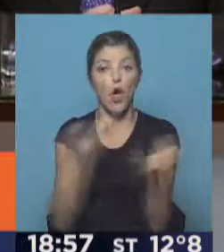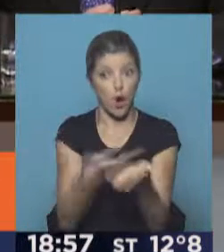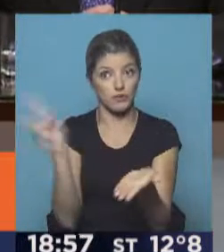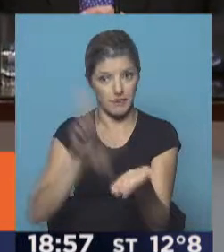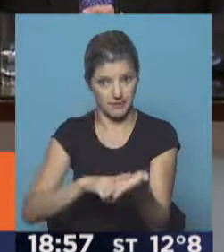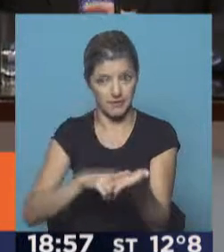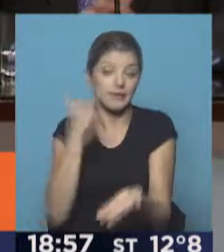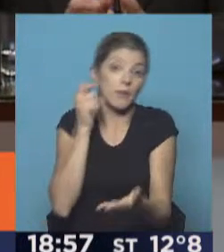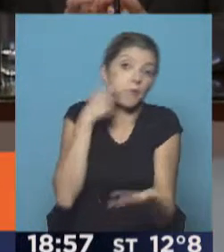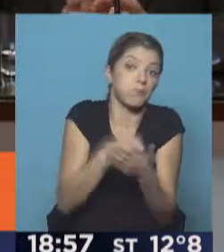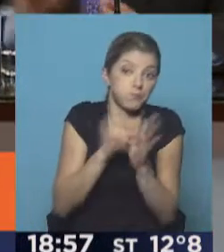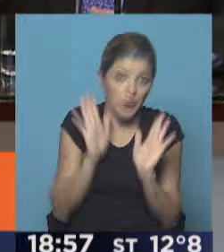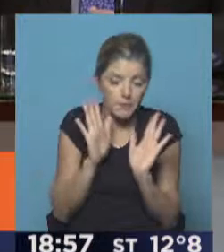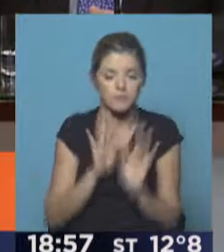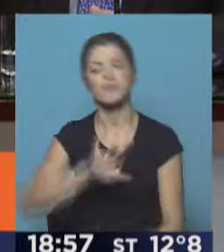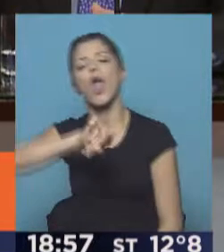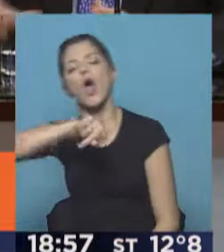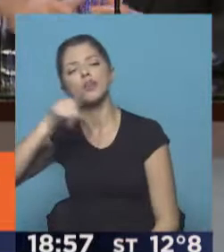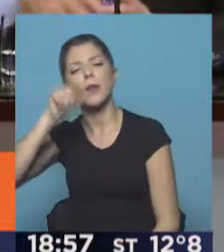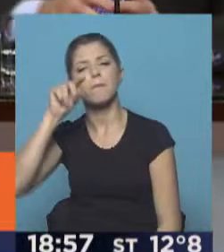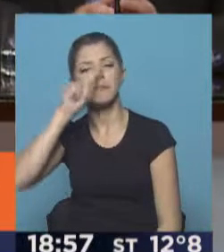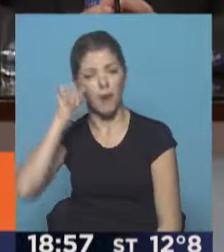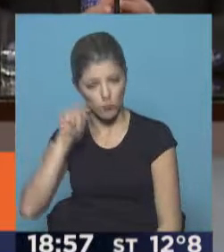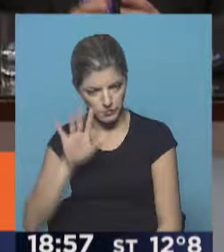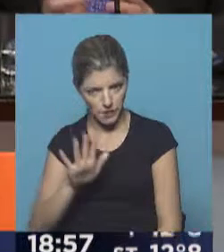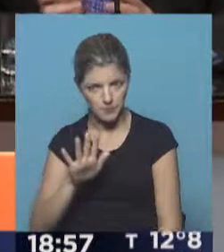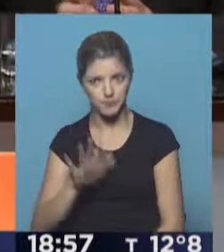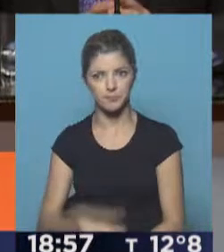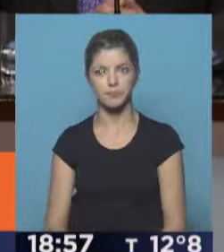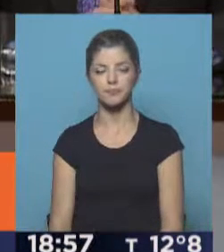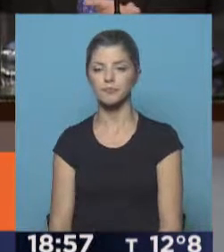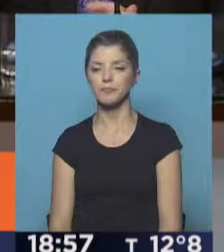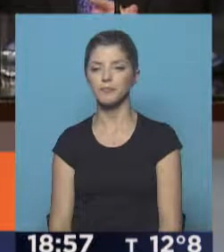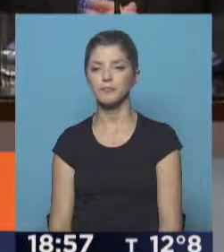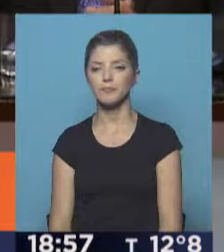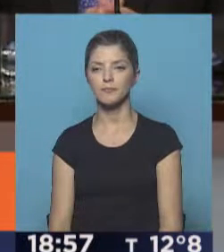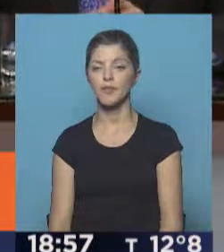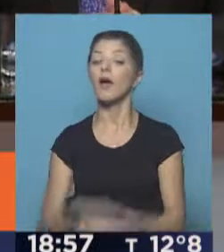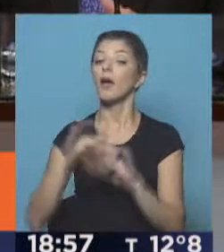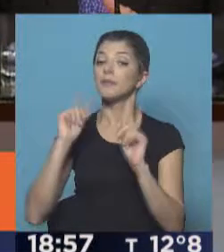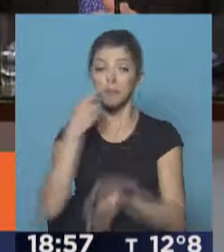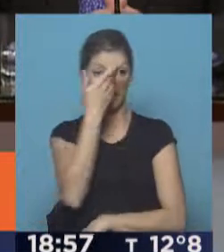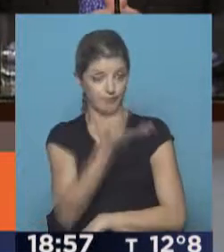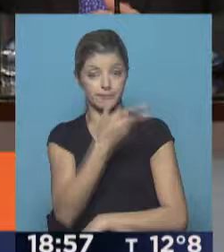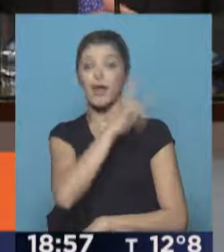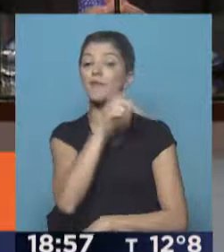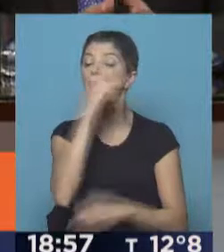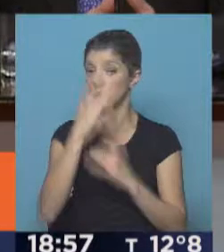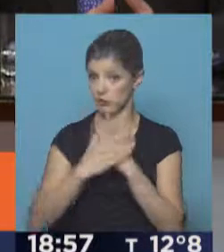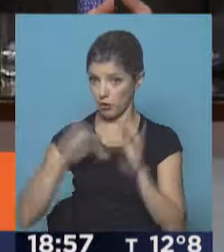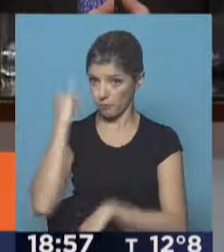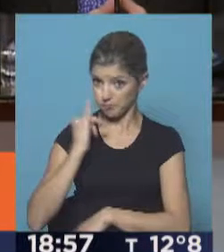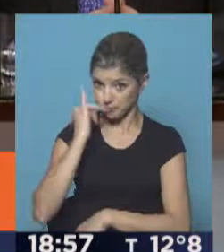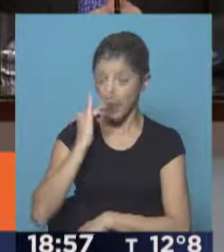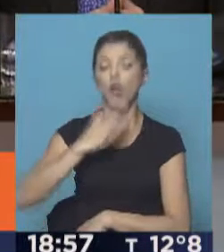corresponde. Sí, y la segunda parte de la pregunta, como dijo también el jefe de gabinete, nosotros estamos de